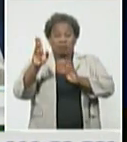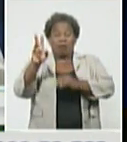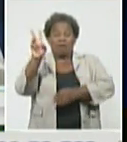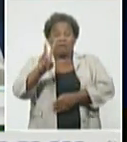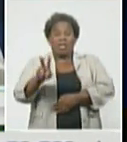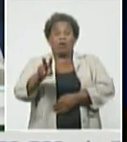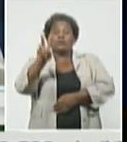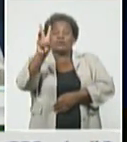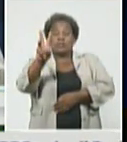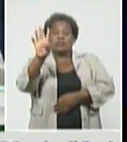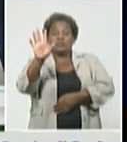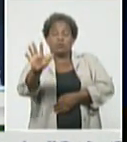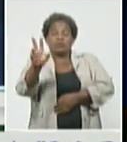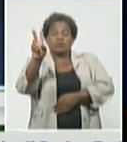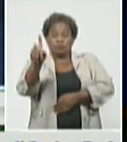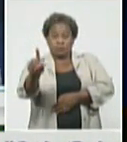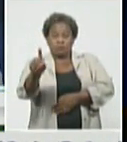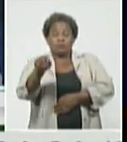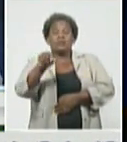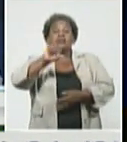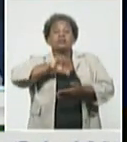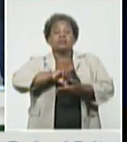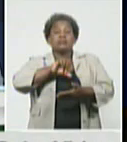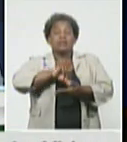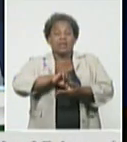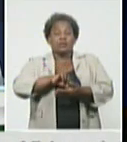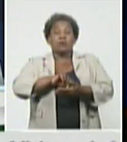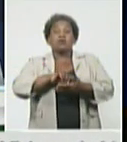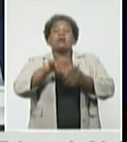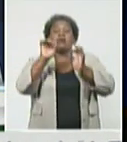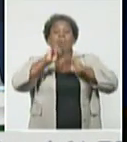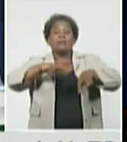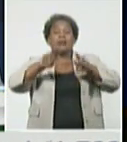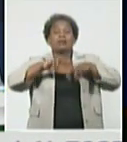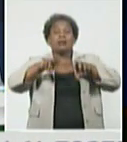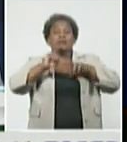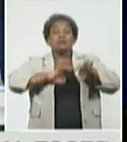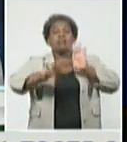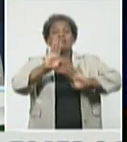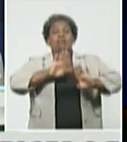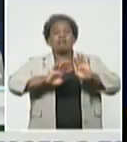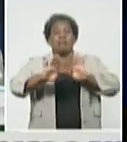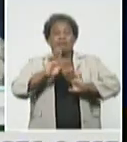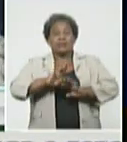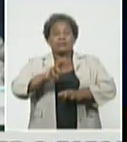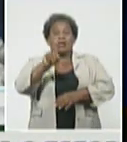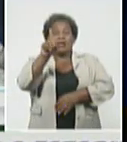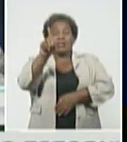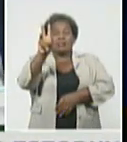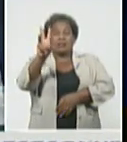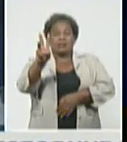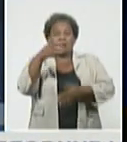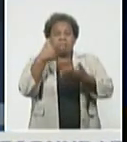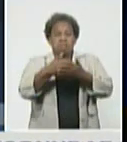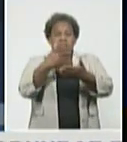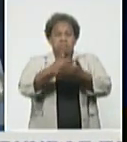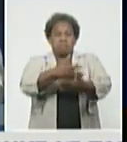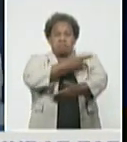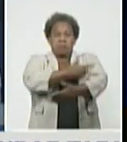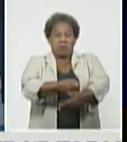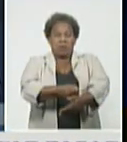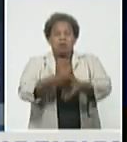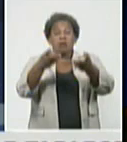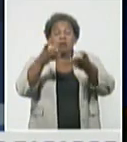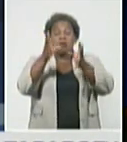351, y el Centro de Investigaciones de la Defensa Civil de nuestro país, 13 muestras. Como resultado